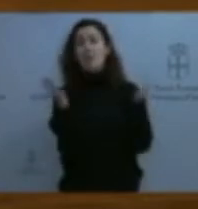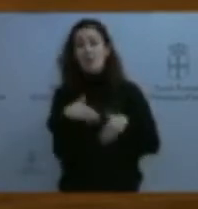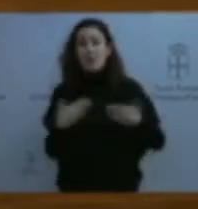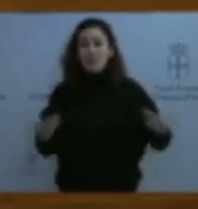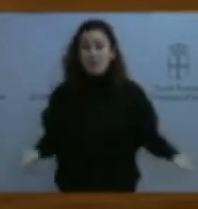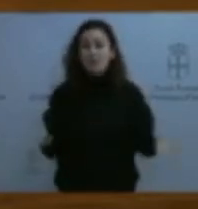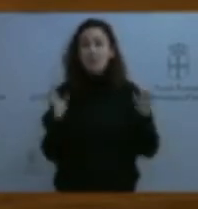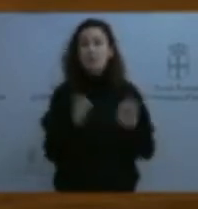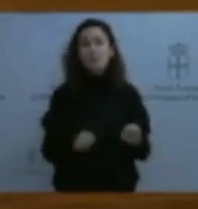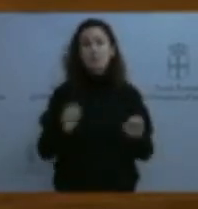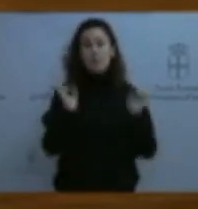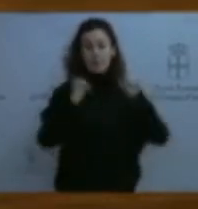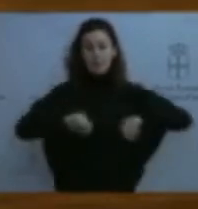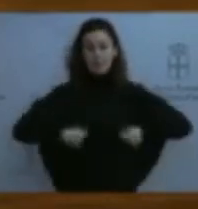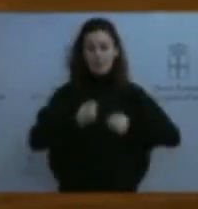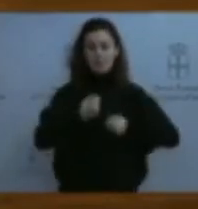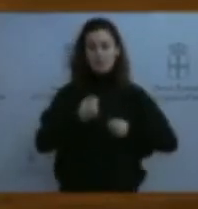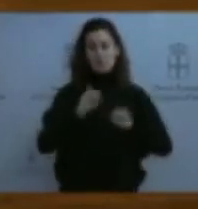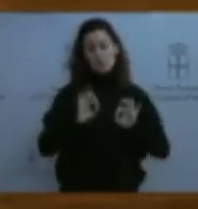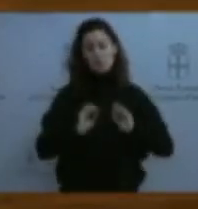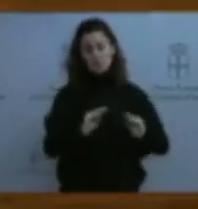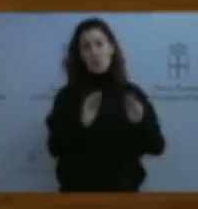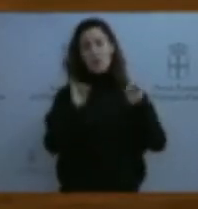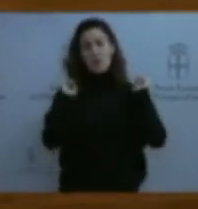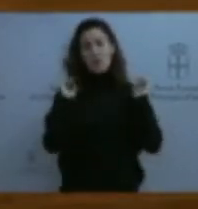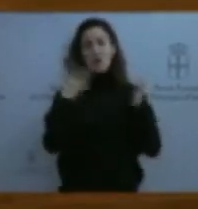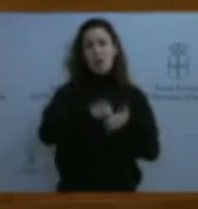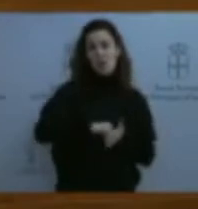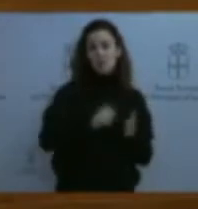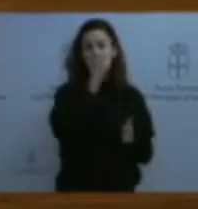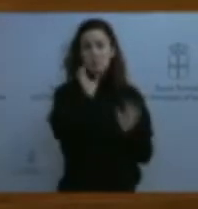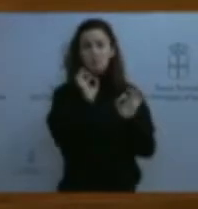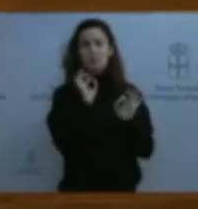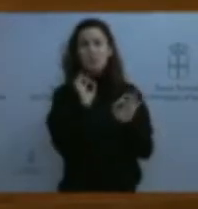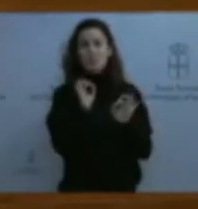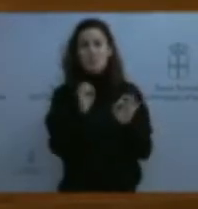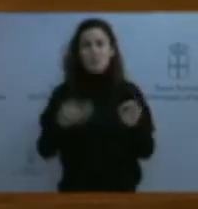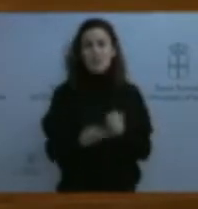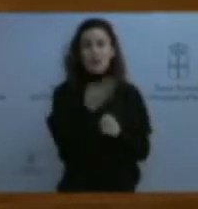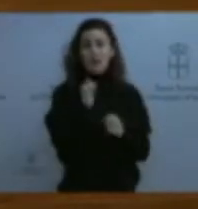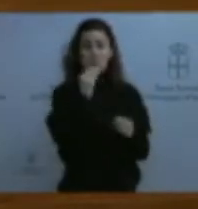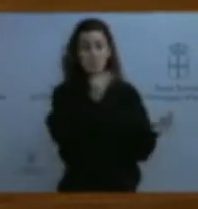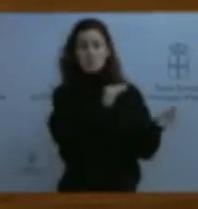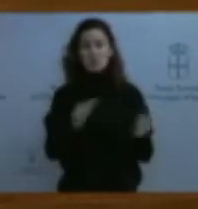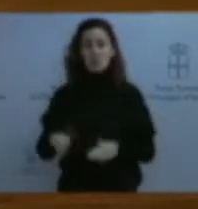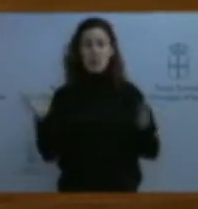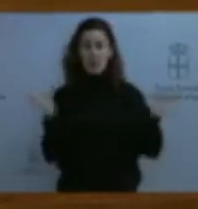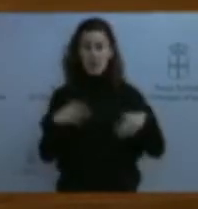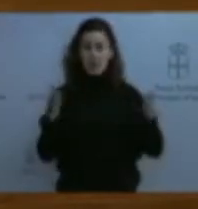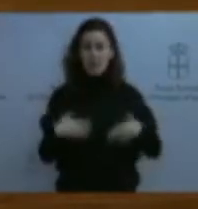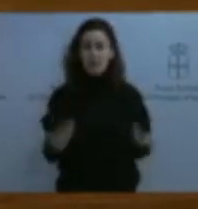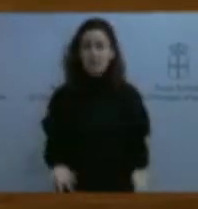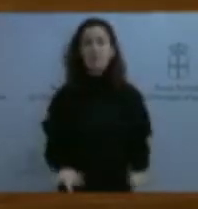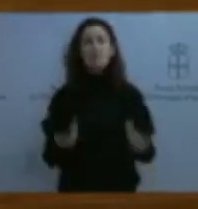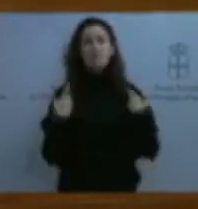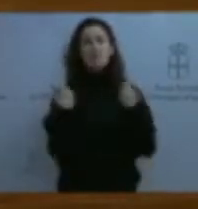que tenemos plazas concertadas, en las que ocurren accidentes que causan baja y no se hacen ni sustituciones de personal. La carga de